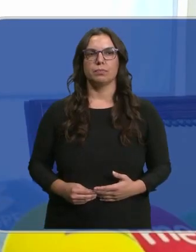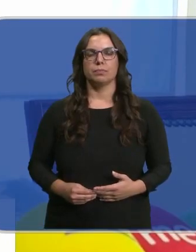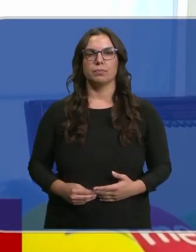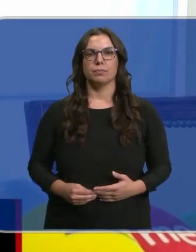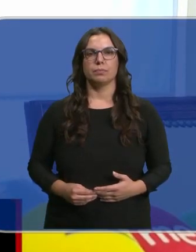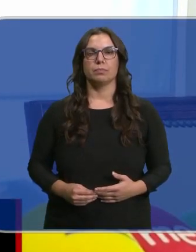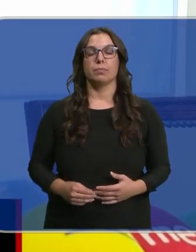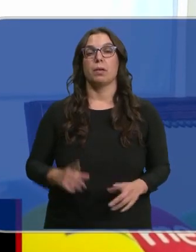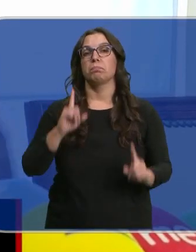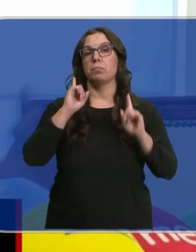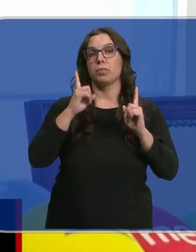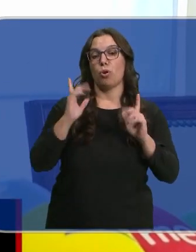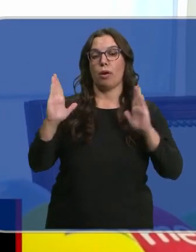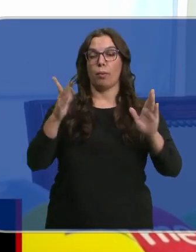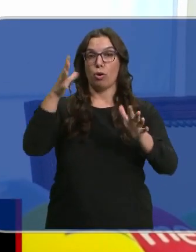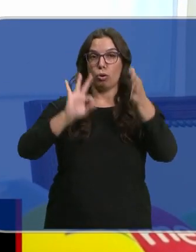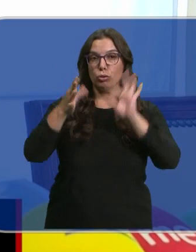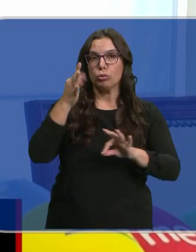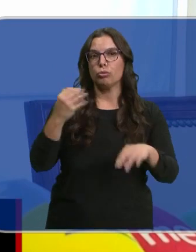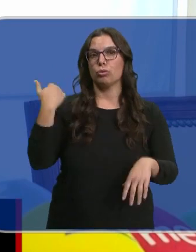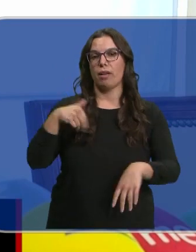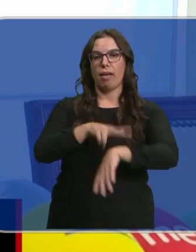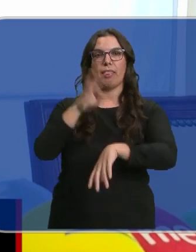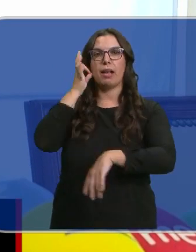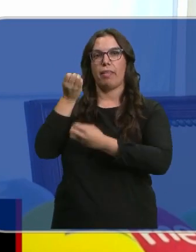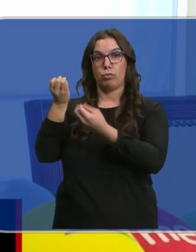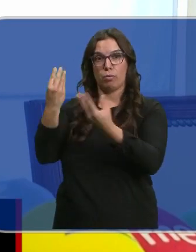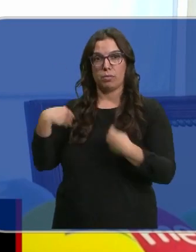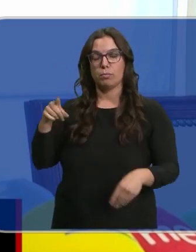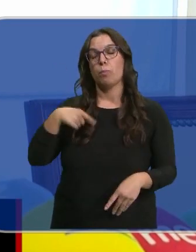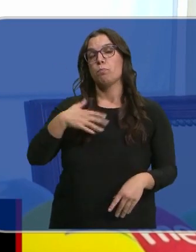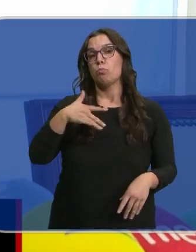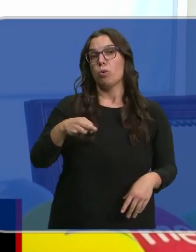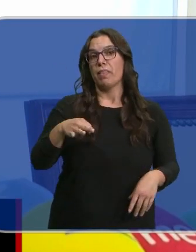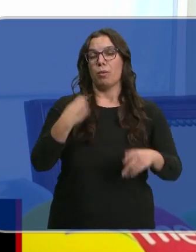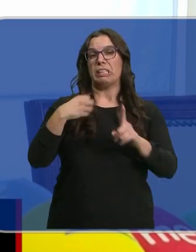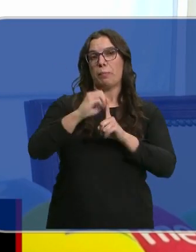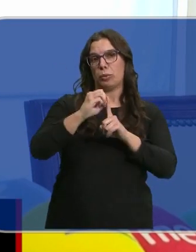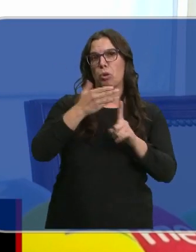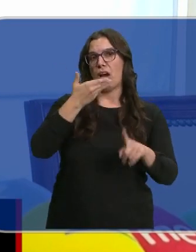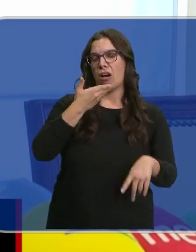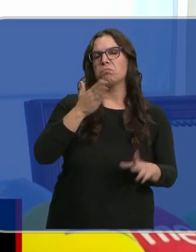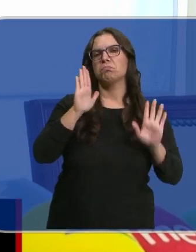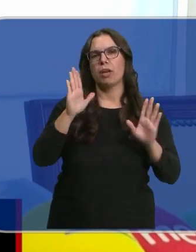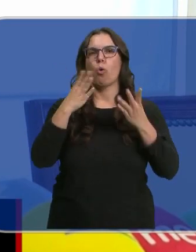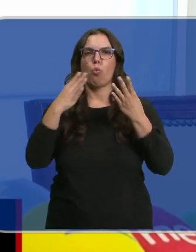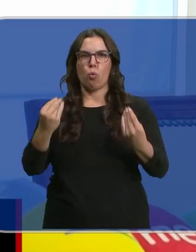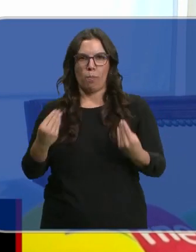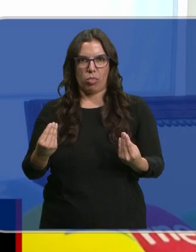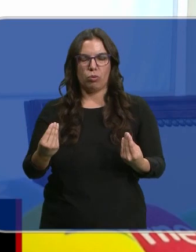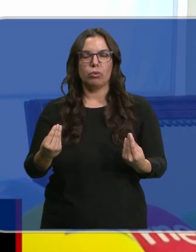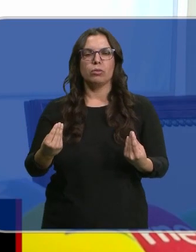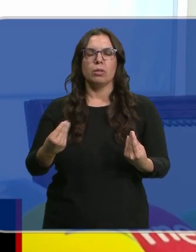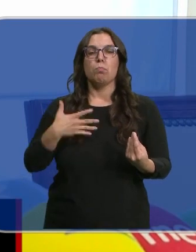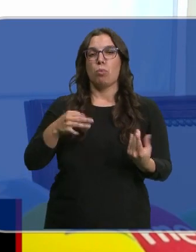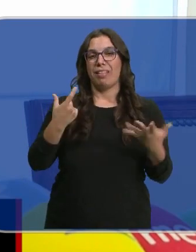La predicción estacional para el otoño, como ya ha avanzado la delegada, es que lo más probable es que sea cálido y húmedo. En concreto,